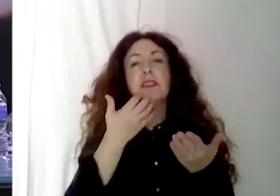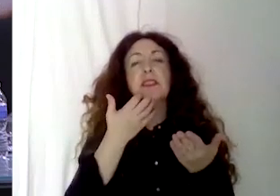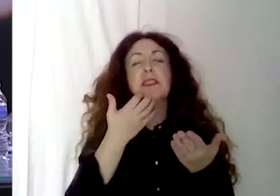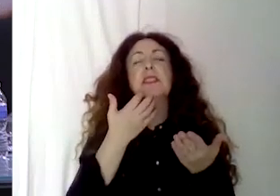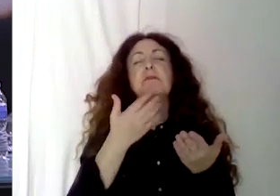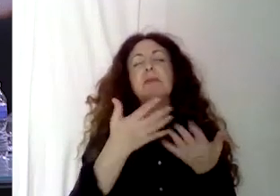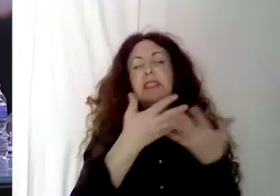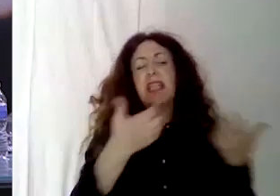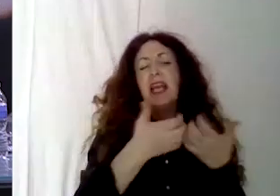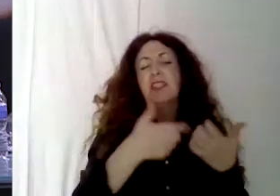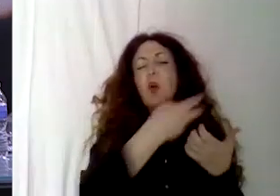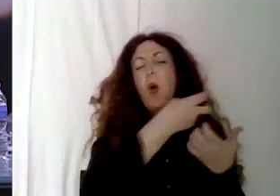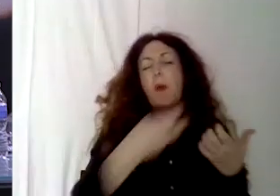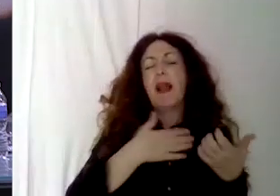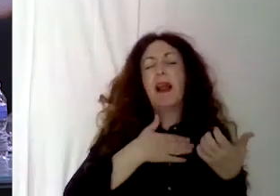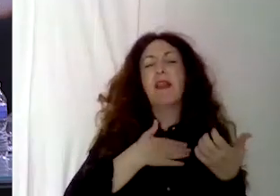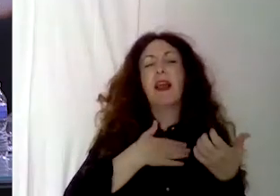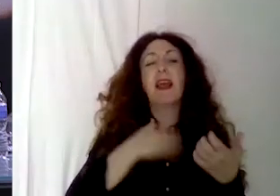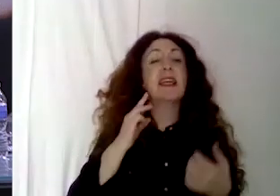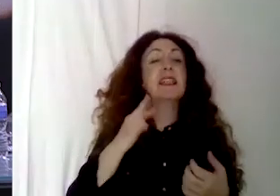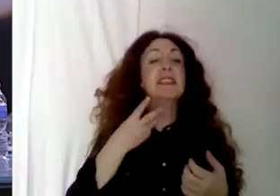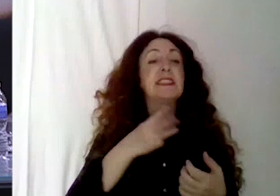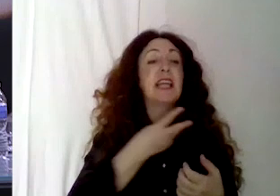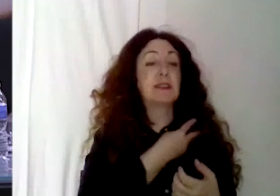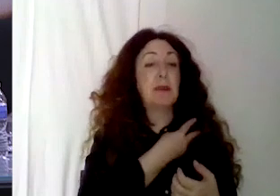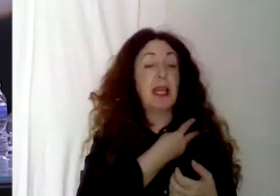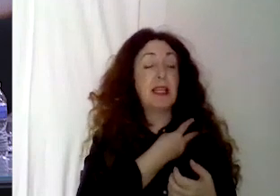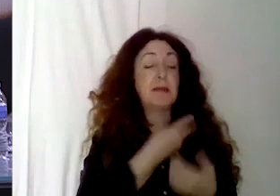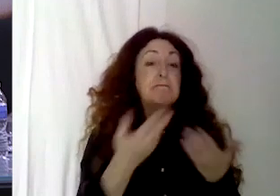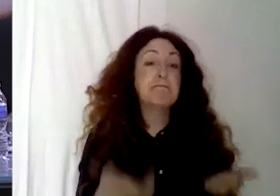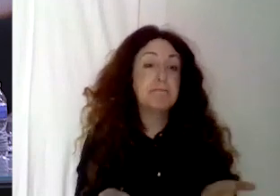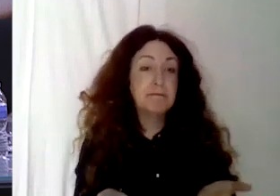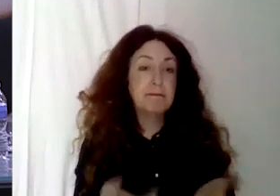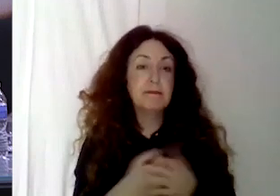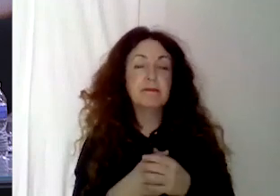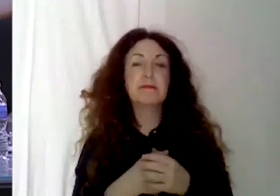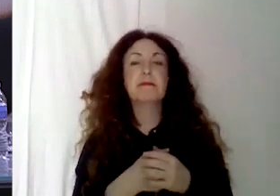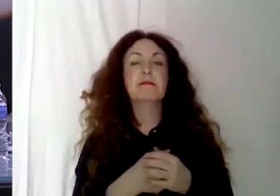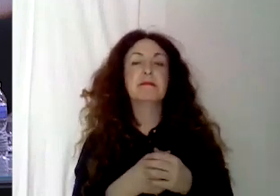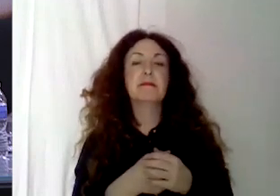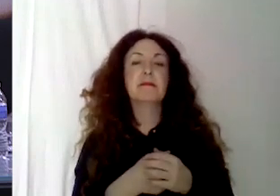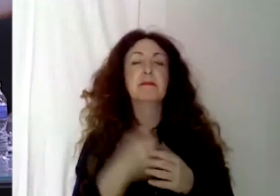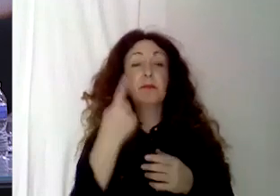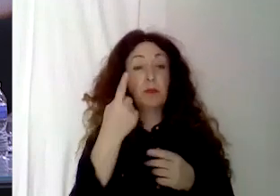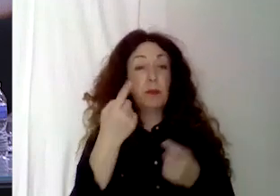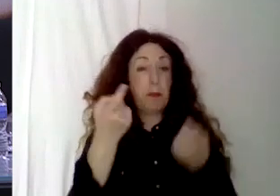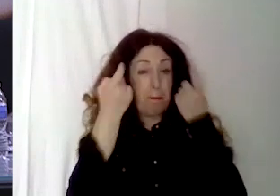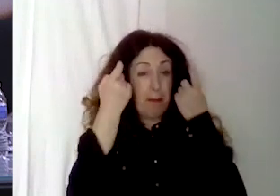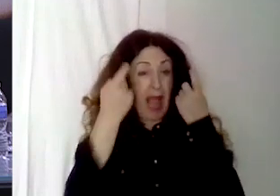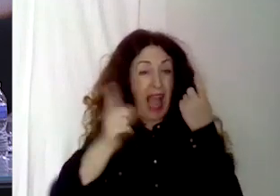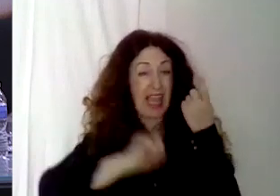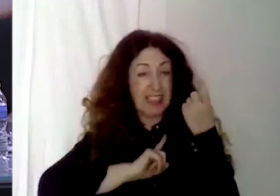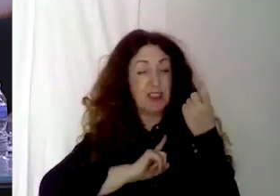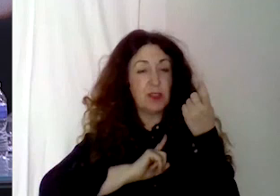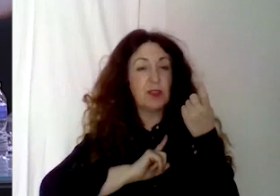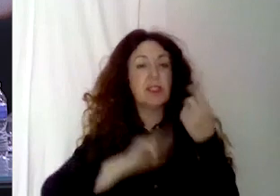Shakespeare. Bueno, esta es una oportunidad para saberlo, porque uno de mis maestros de los viejos tiempos,